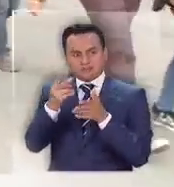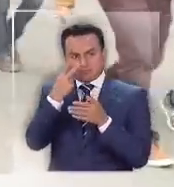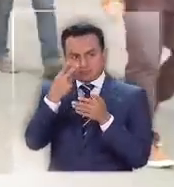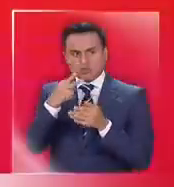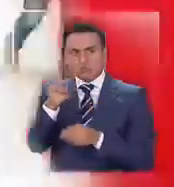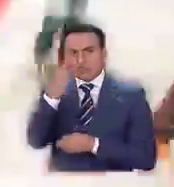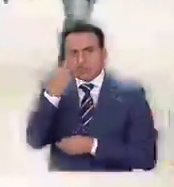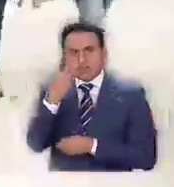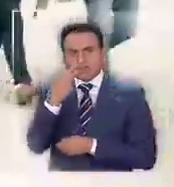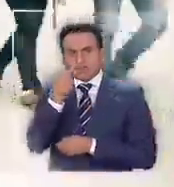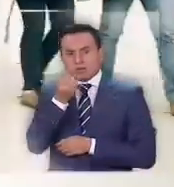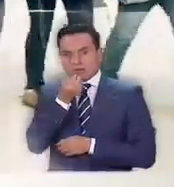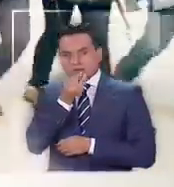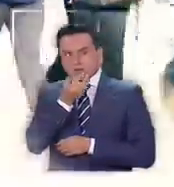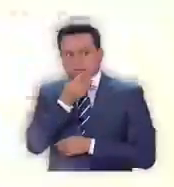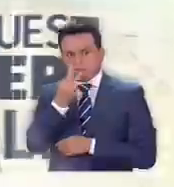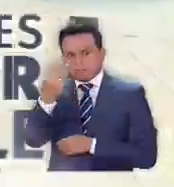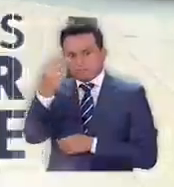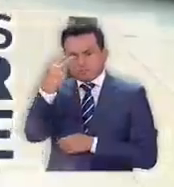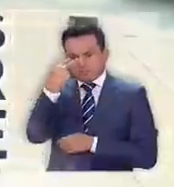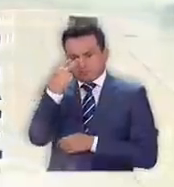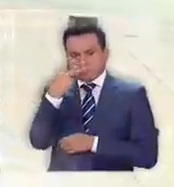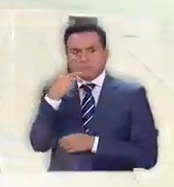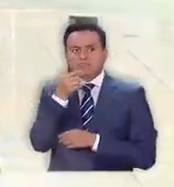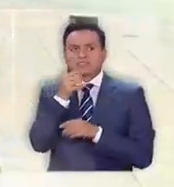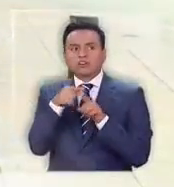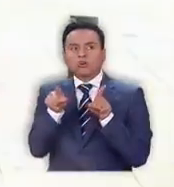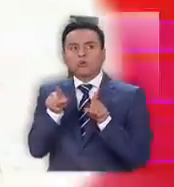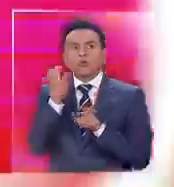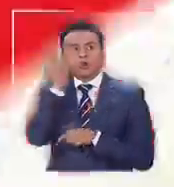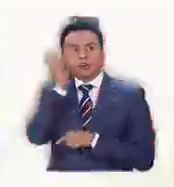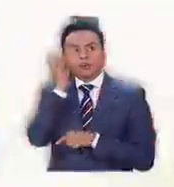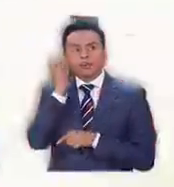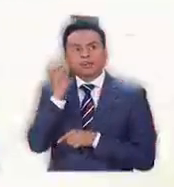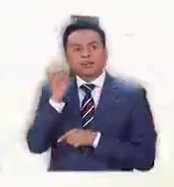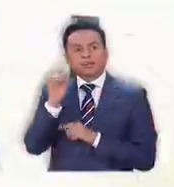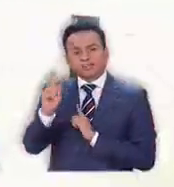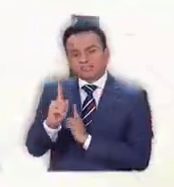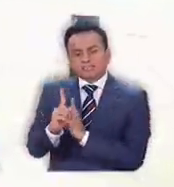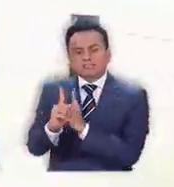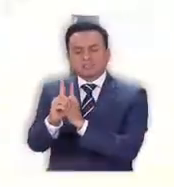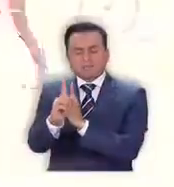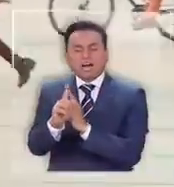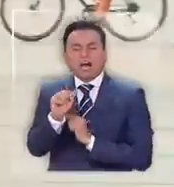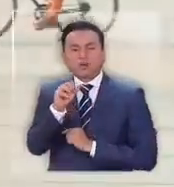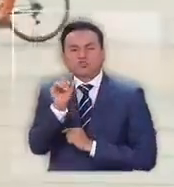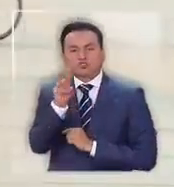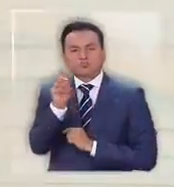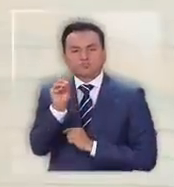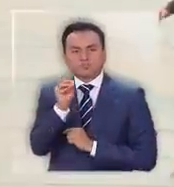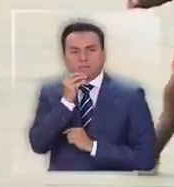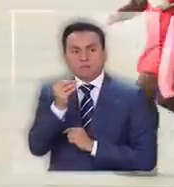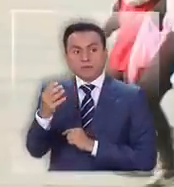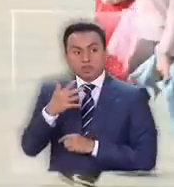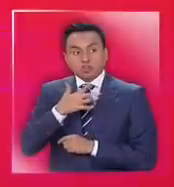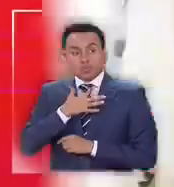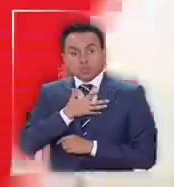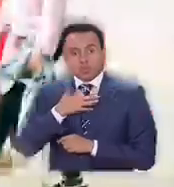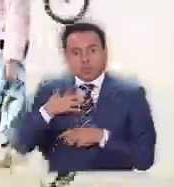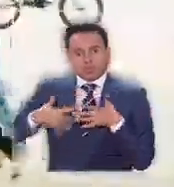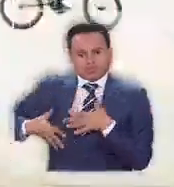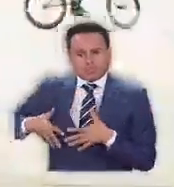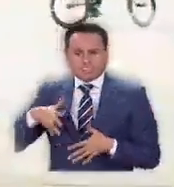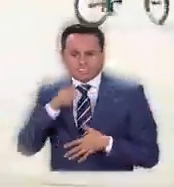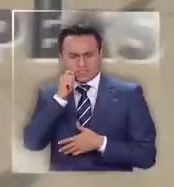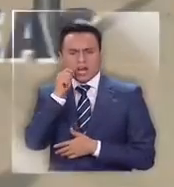miras obscenamente, me estás acosando. Cuando persigues a una mujer en la calle, la estás acosando. Si me tocas o me manoseas,